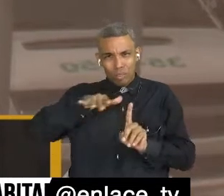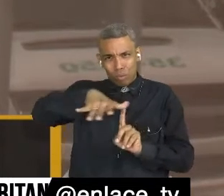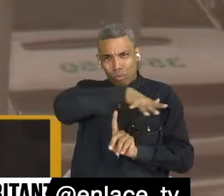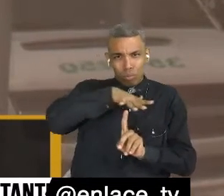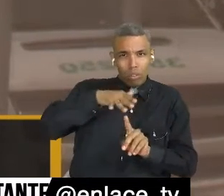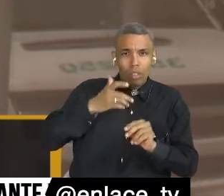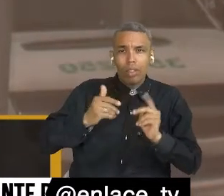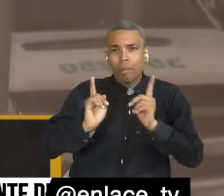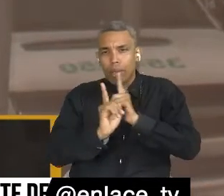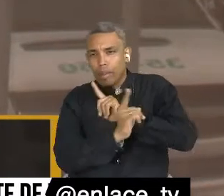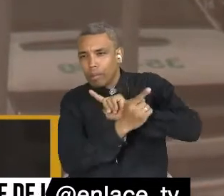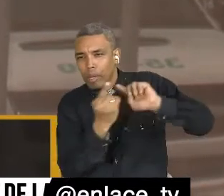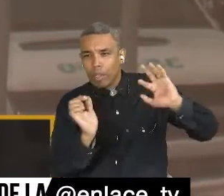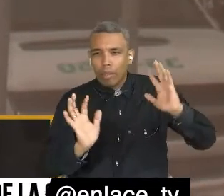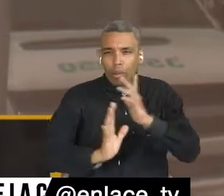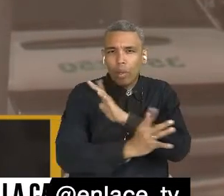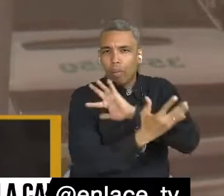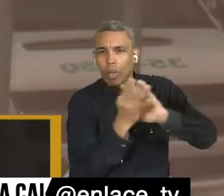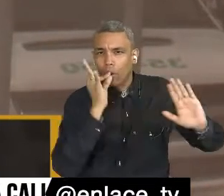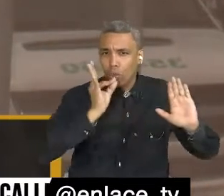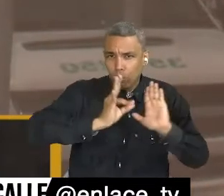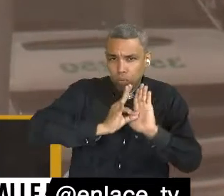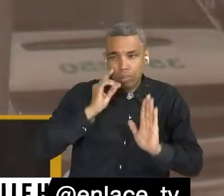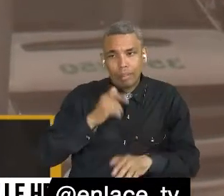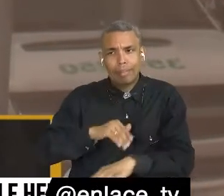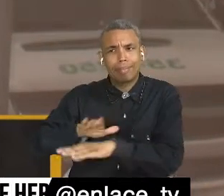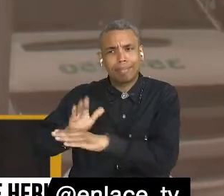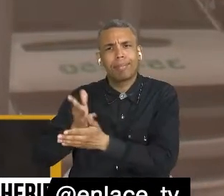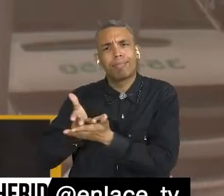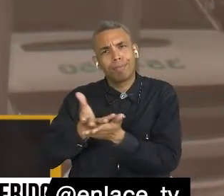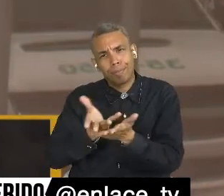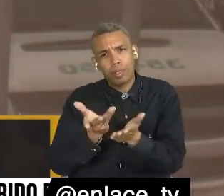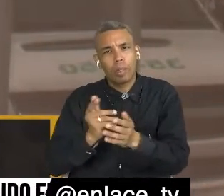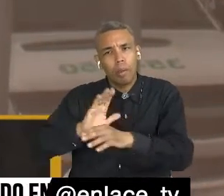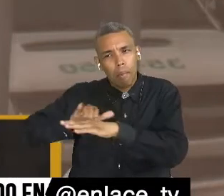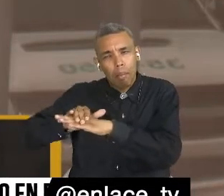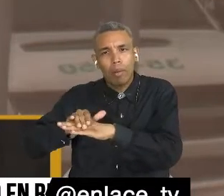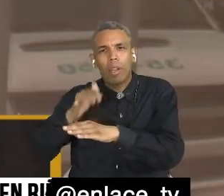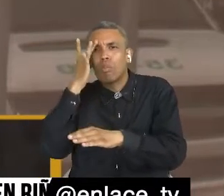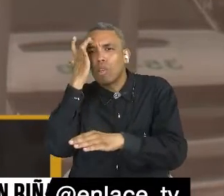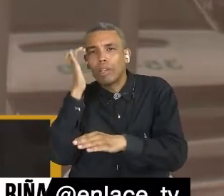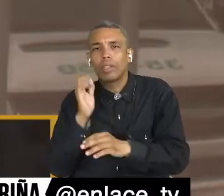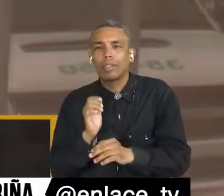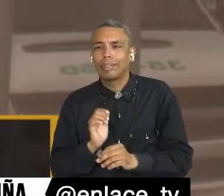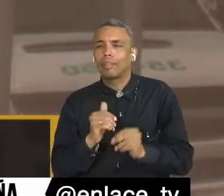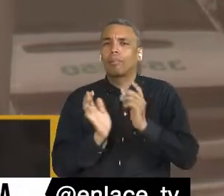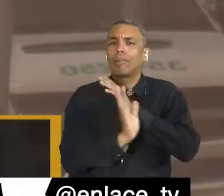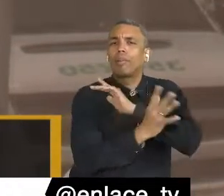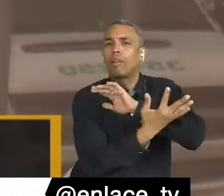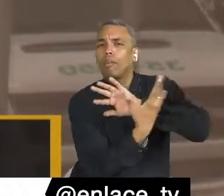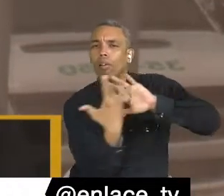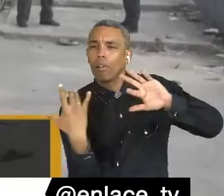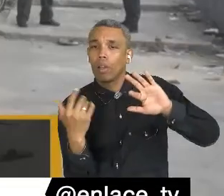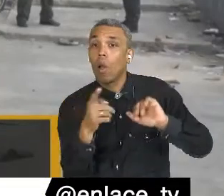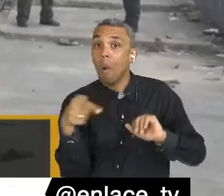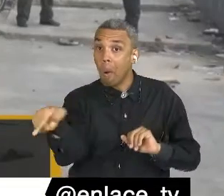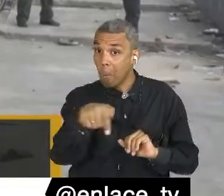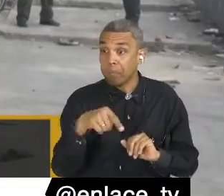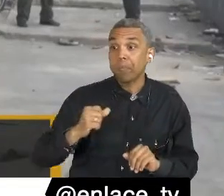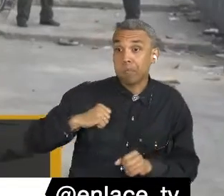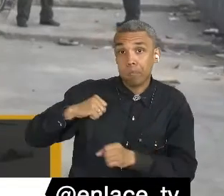de consumidores en estos lugares de sustancias de estupefacientes, pero generalmente todo radica en el tema del núcleo familiar. Son personas que gozan de sus